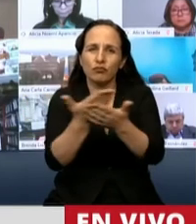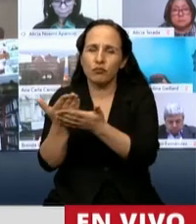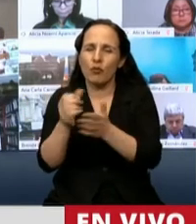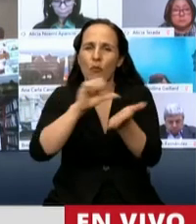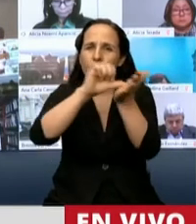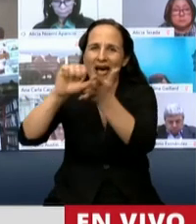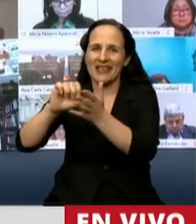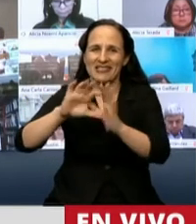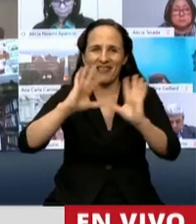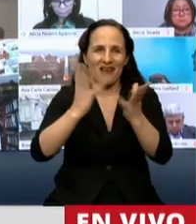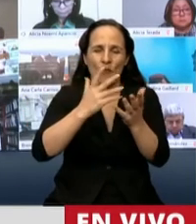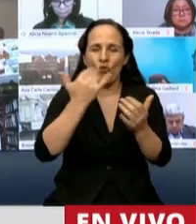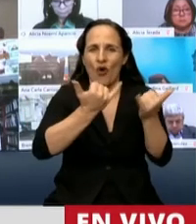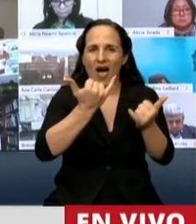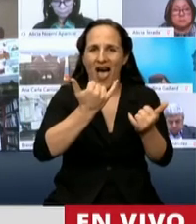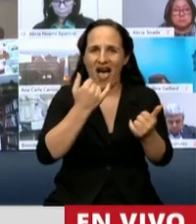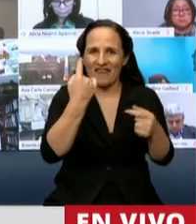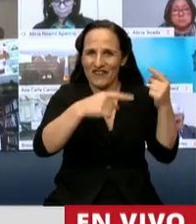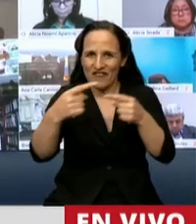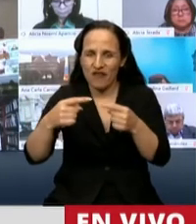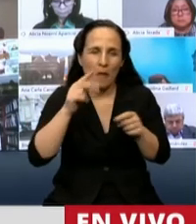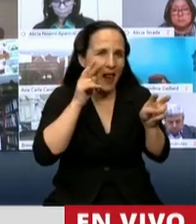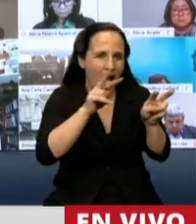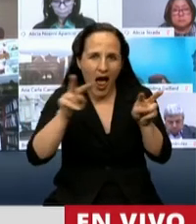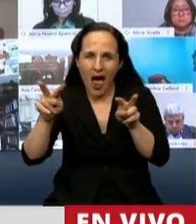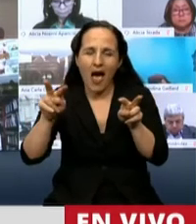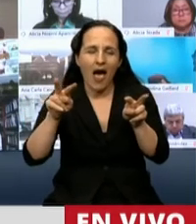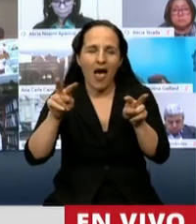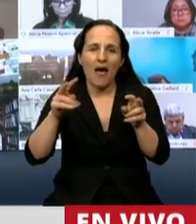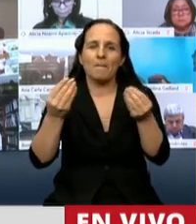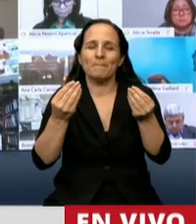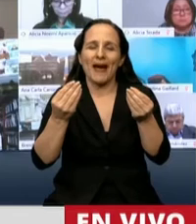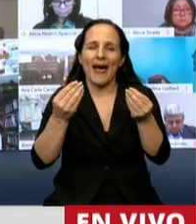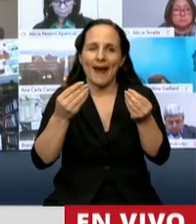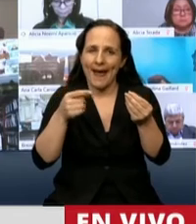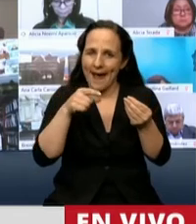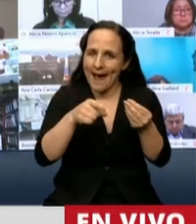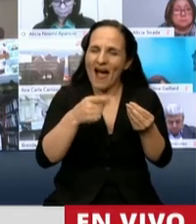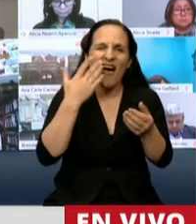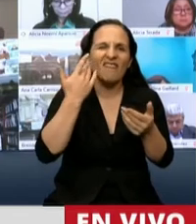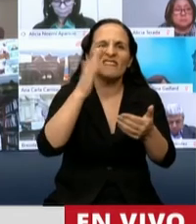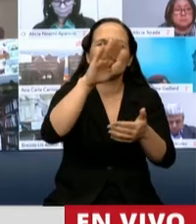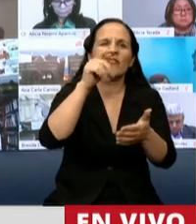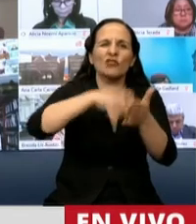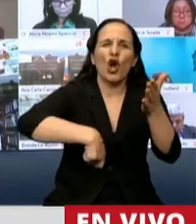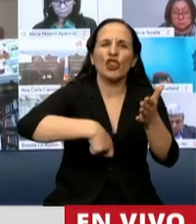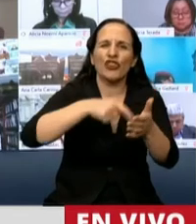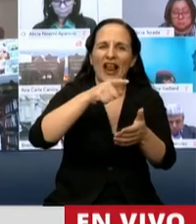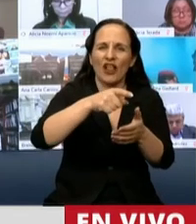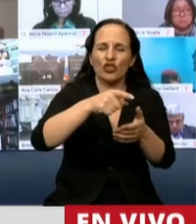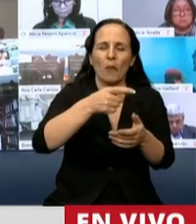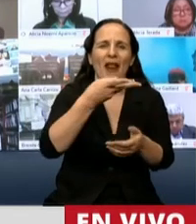a lo ancho del mundo, para poder identificarlos y hacer las mejores contrataciones y las